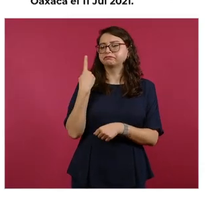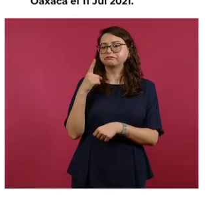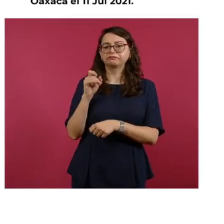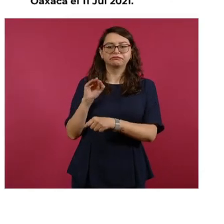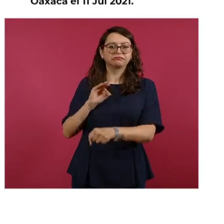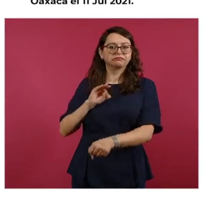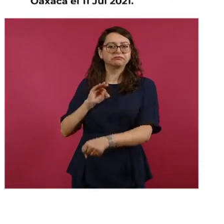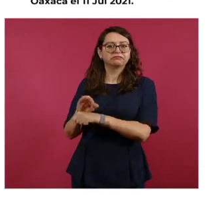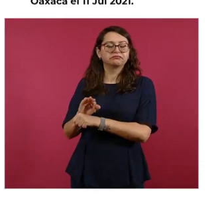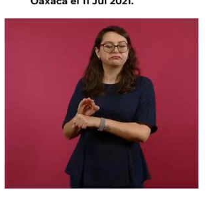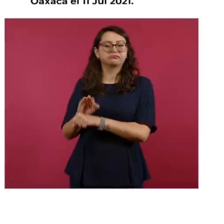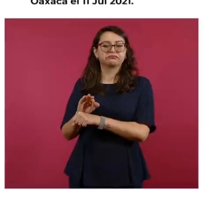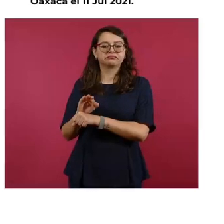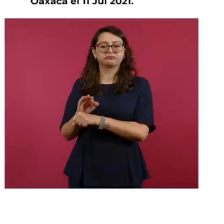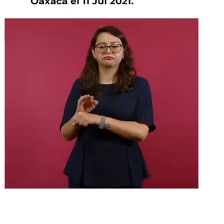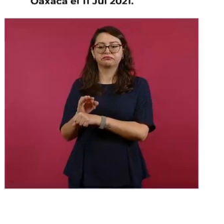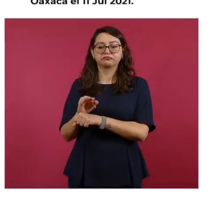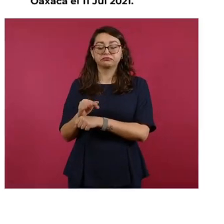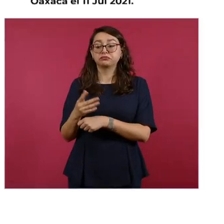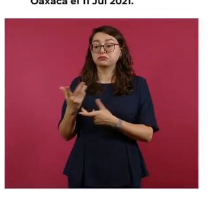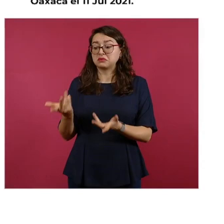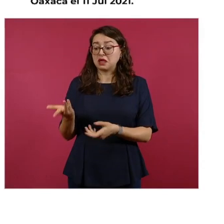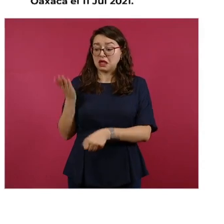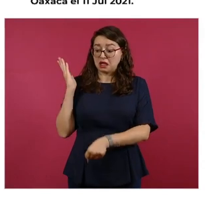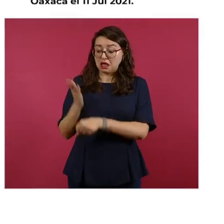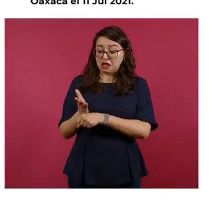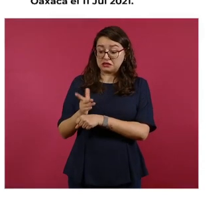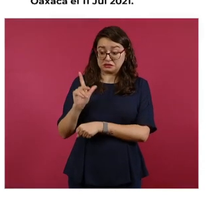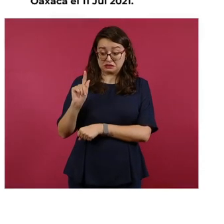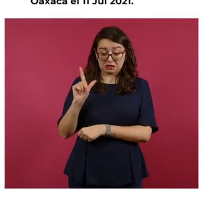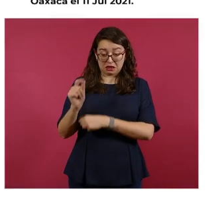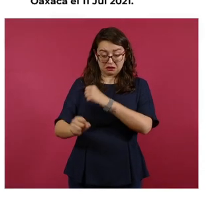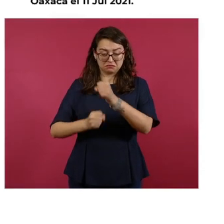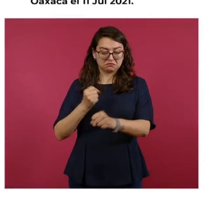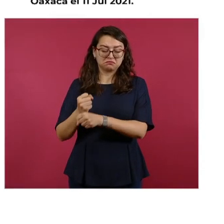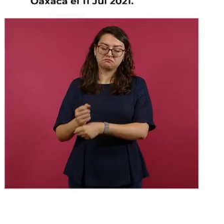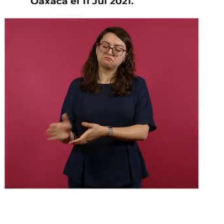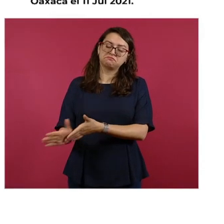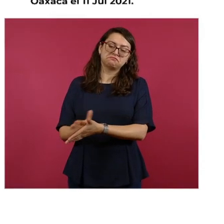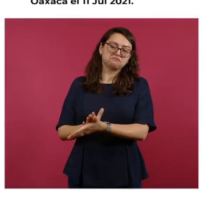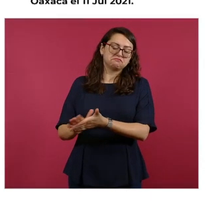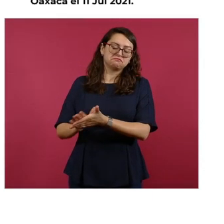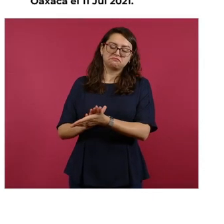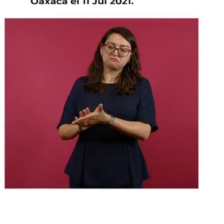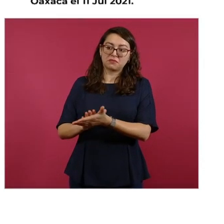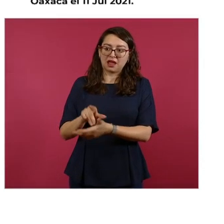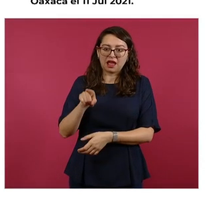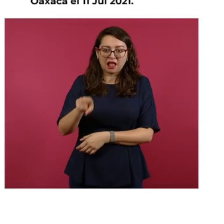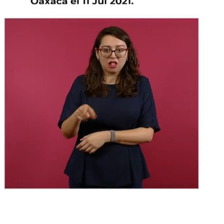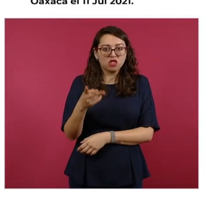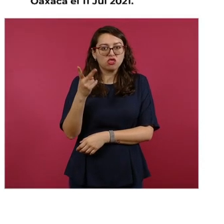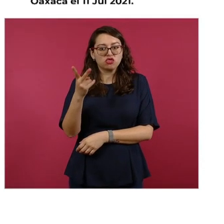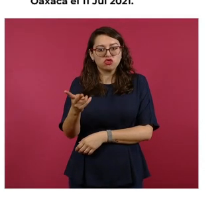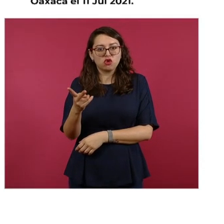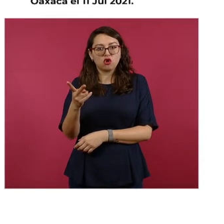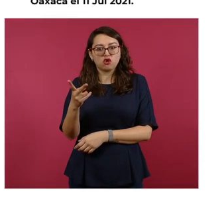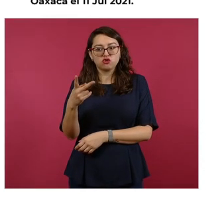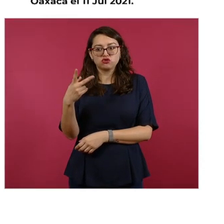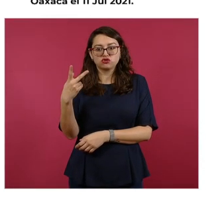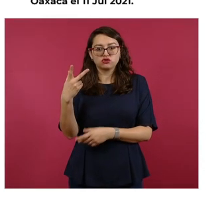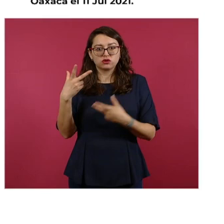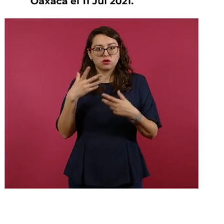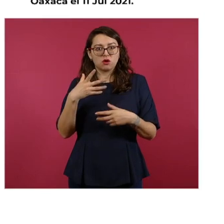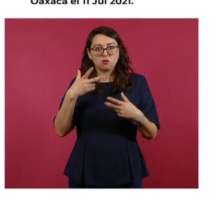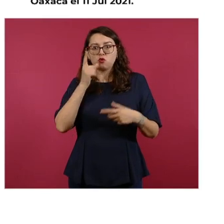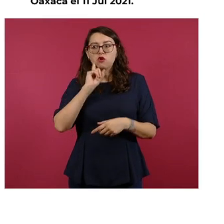Gustavo N. para dejar insubsistente la sentencia de los 70 años de prisión por el doble homicidio de una mujer y de su